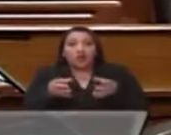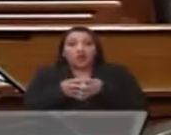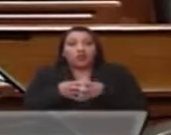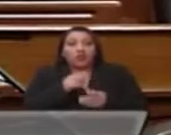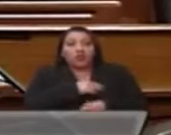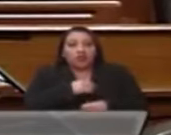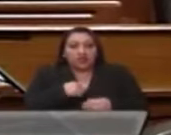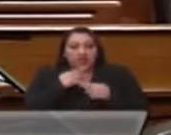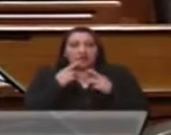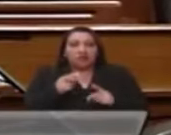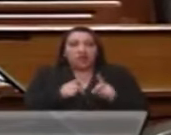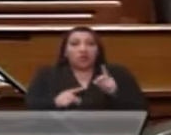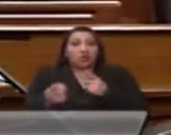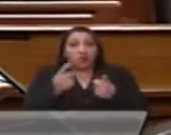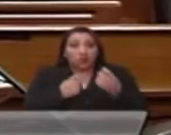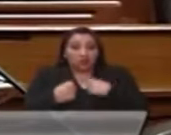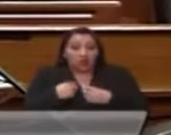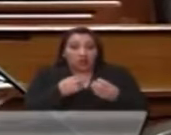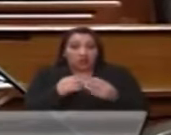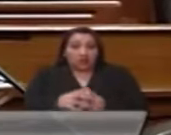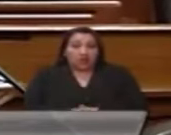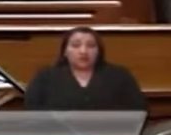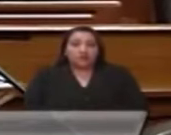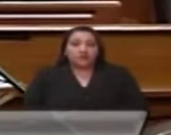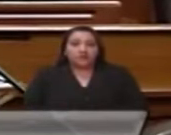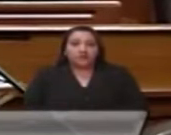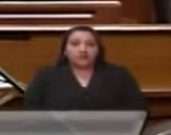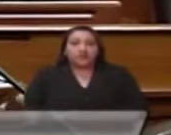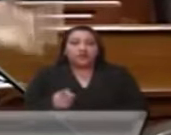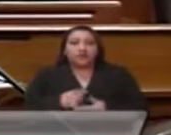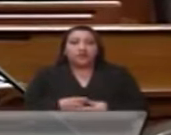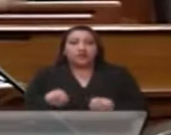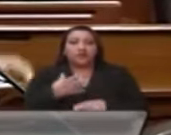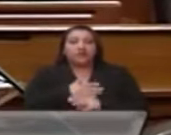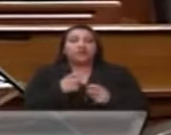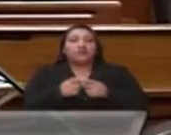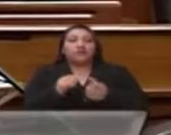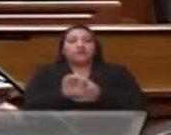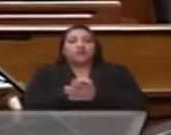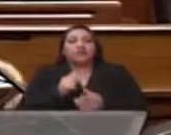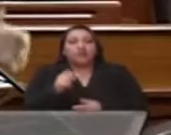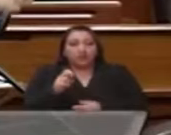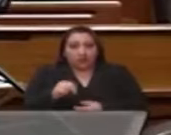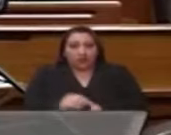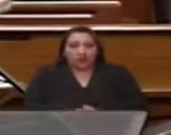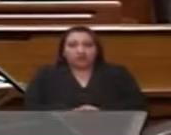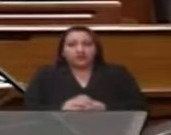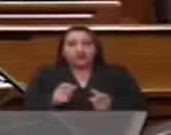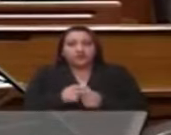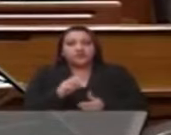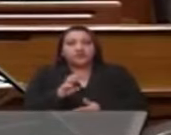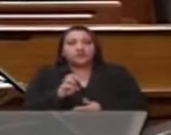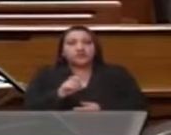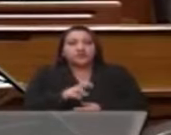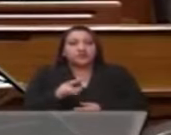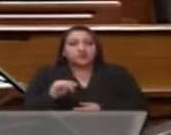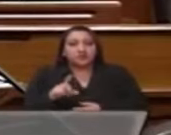algunas consultas, comentarios que nos hicieron la congresista Chacón, congresista